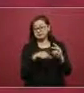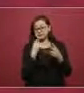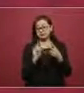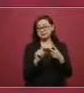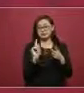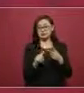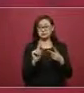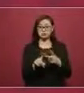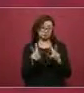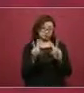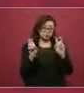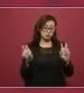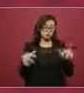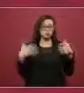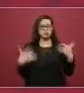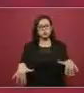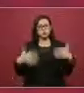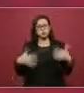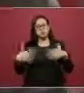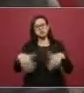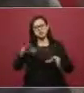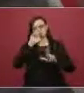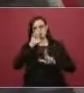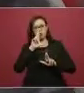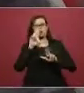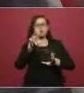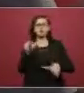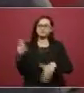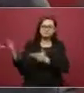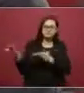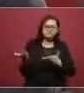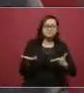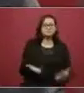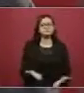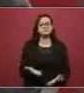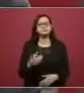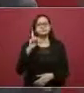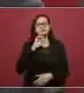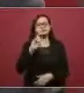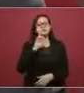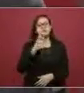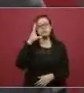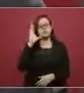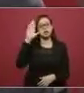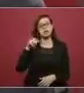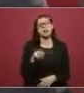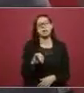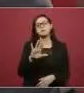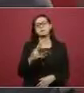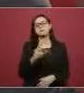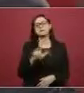tenemos el honor de recibir a la señora Michelle